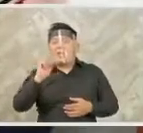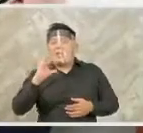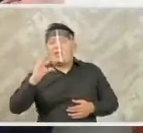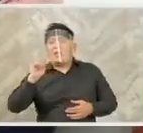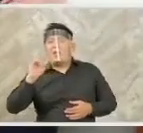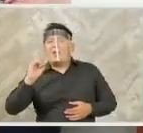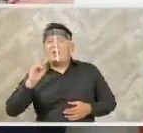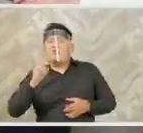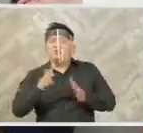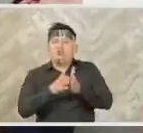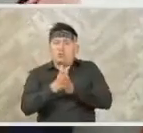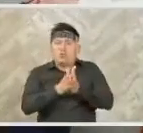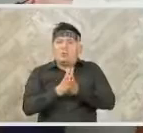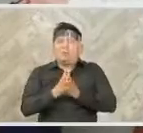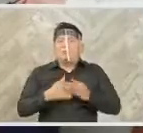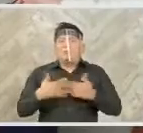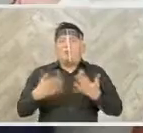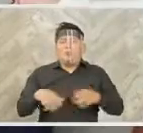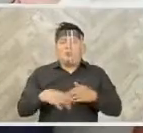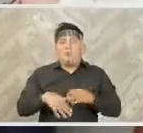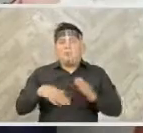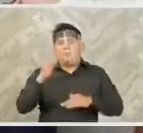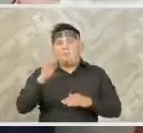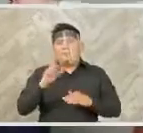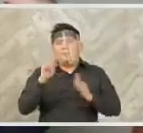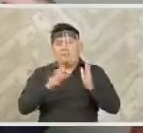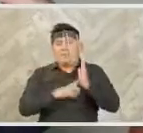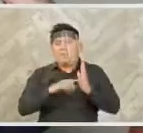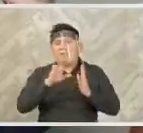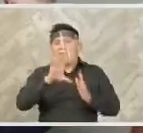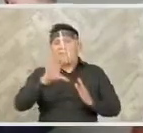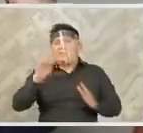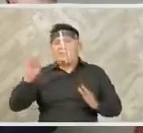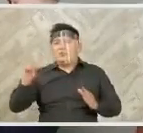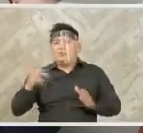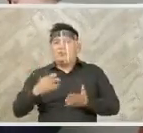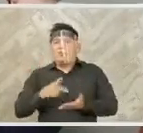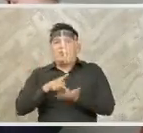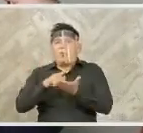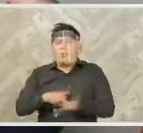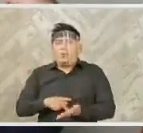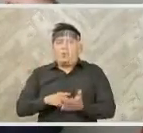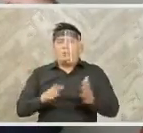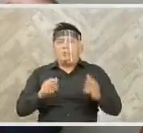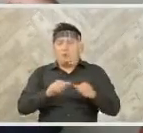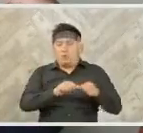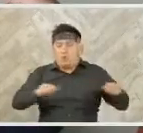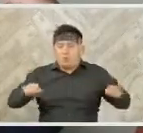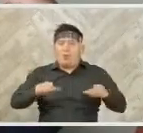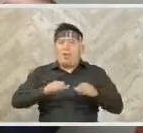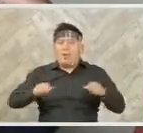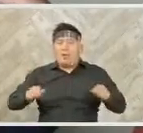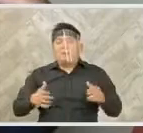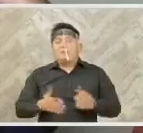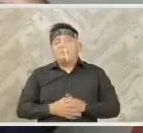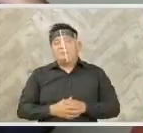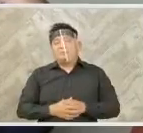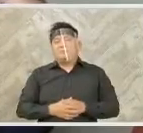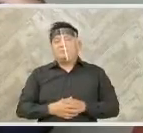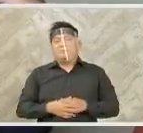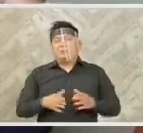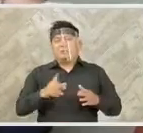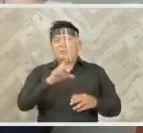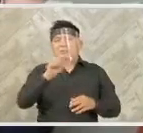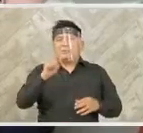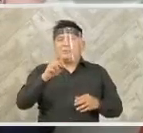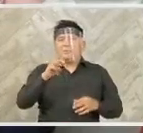hectárea. Aquí estamos en 400, 500 kilos. Esa diferencia sin duda lleva a incrementar los niveles